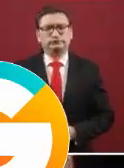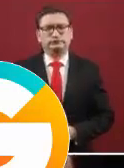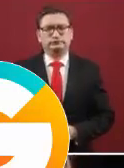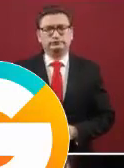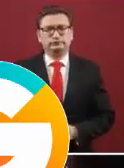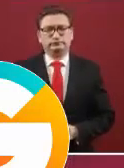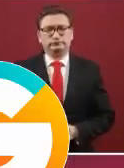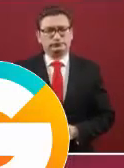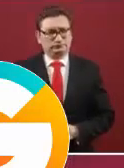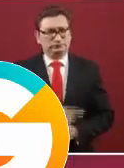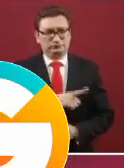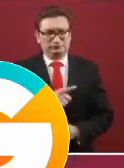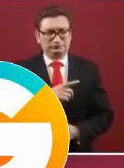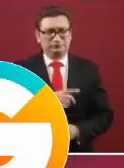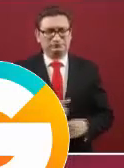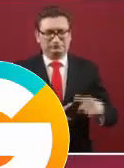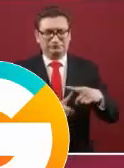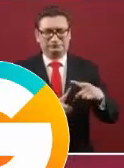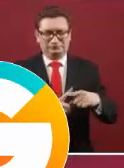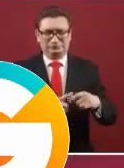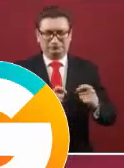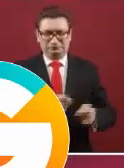ahí se los dejo de tarea.